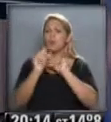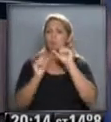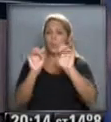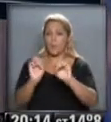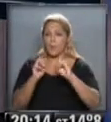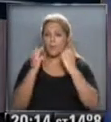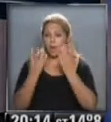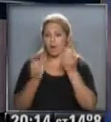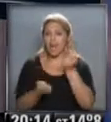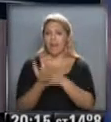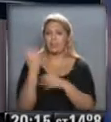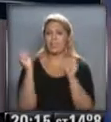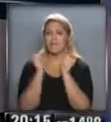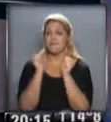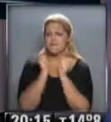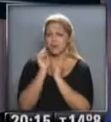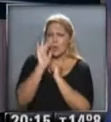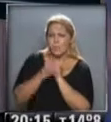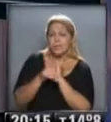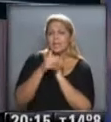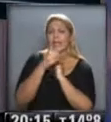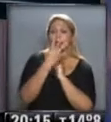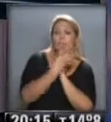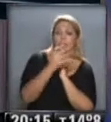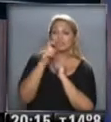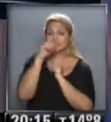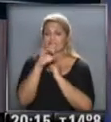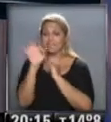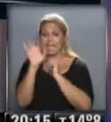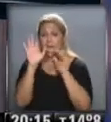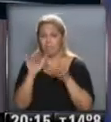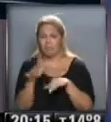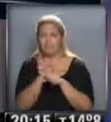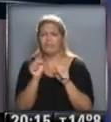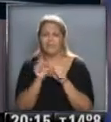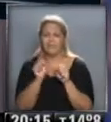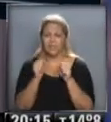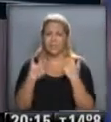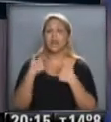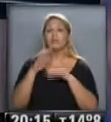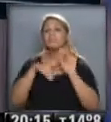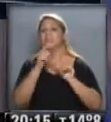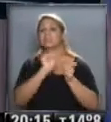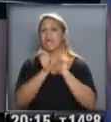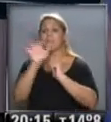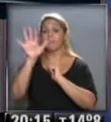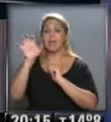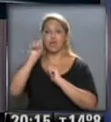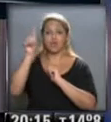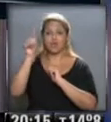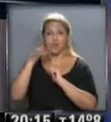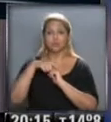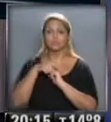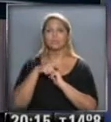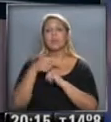mejorar. Una mañana bastante fría, mínimas de 4 a 7 grados, seguirá descendiendo aún más la temperatura. Nos vamos al norte, en el noroeste